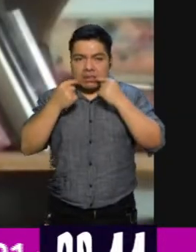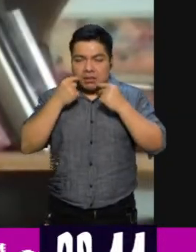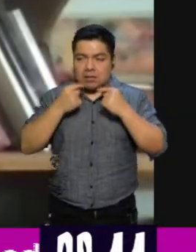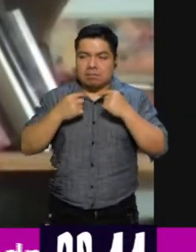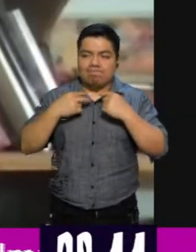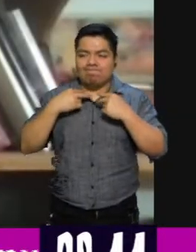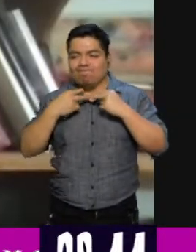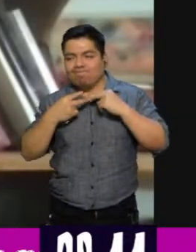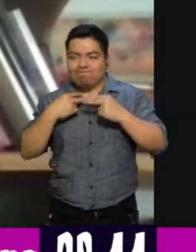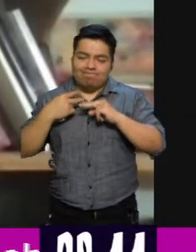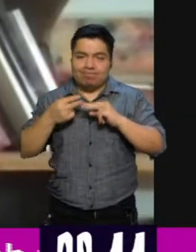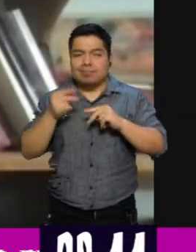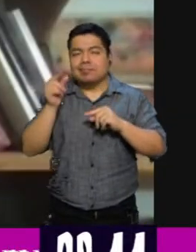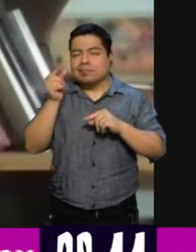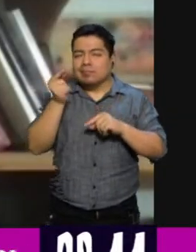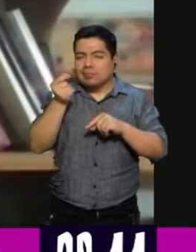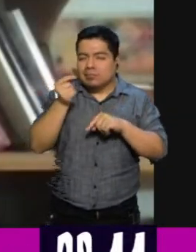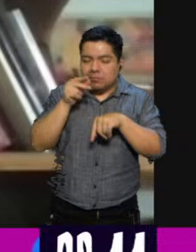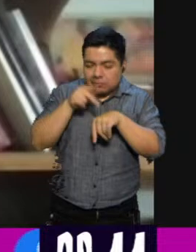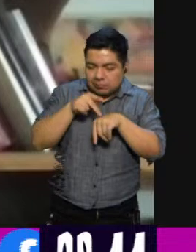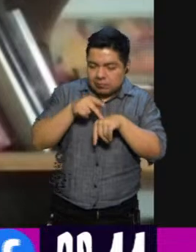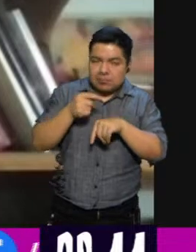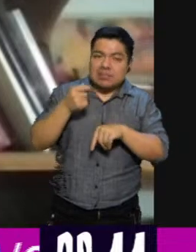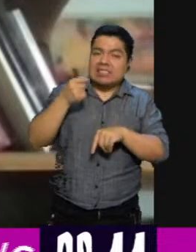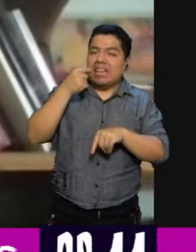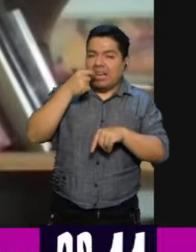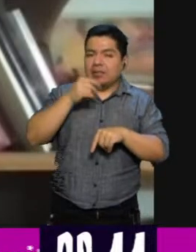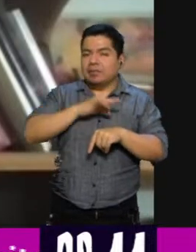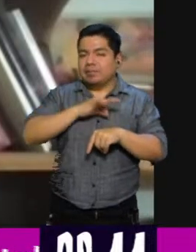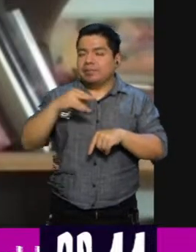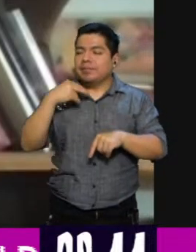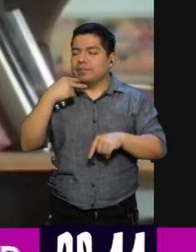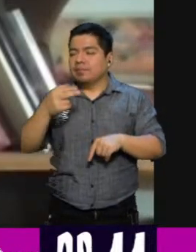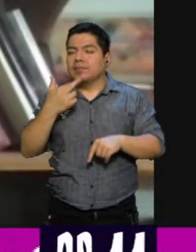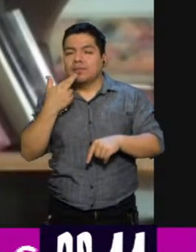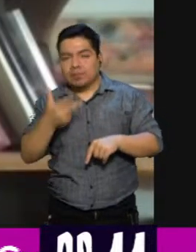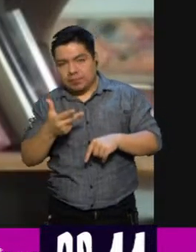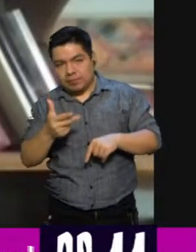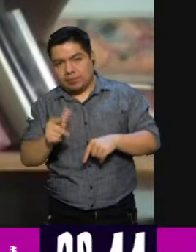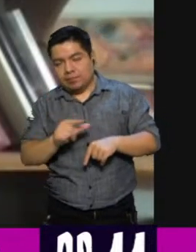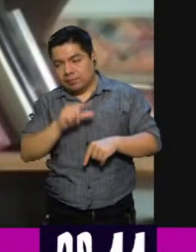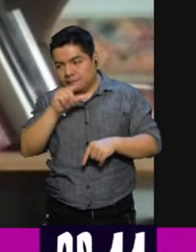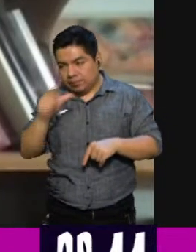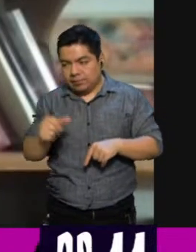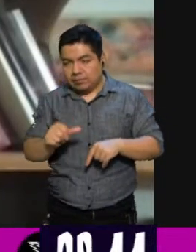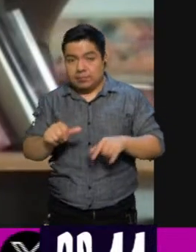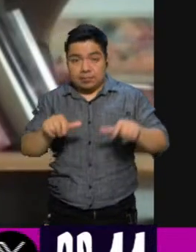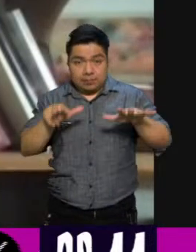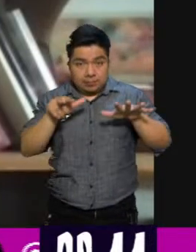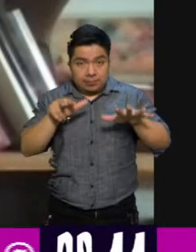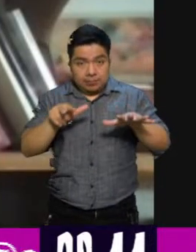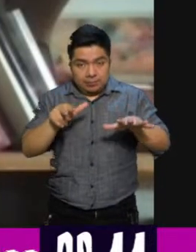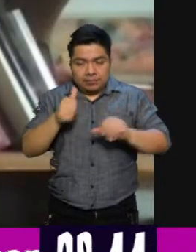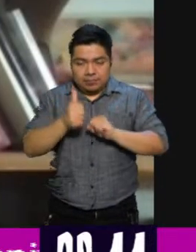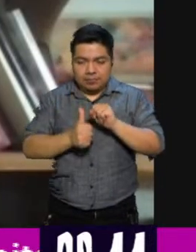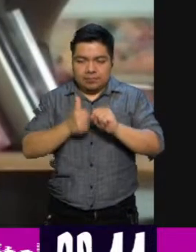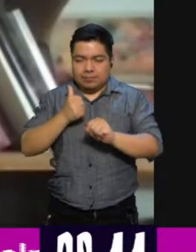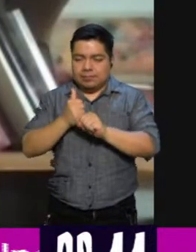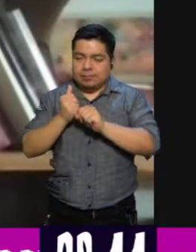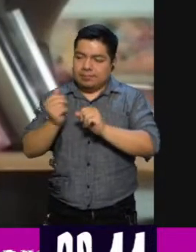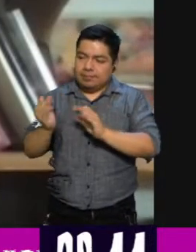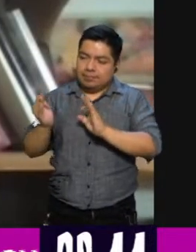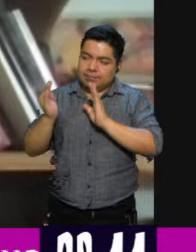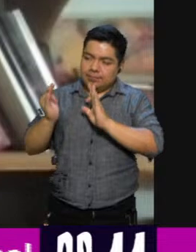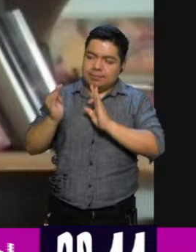dicción, pequeñas piedritas para poder mejorar su dicción, y finalmente cuando alcanzó la mayoría de edad se presentó en